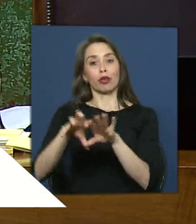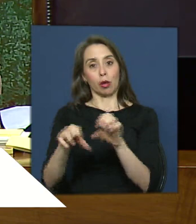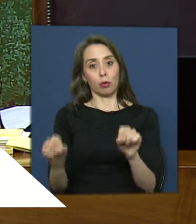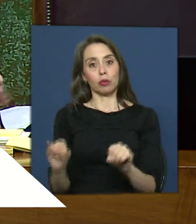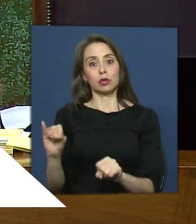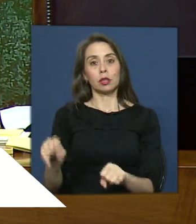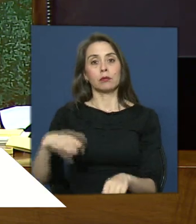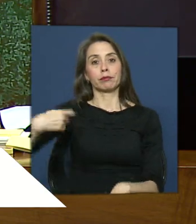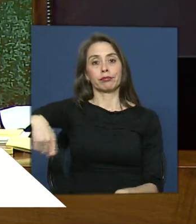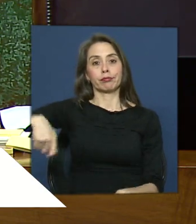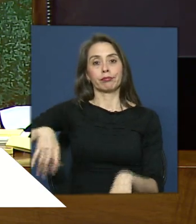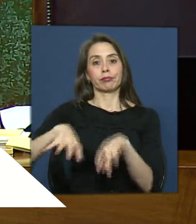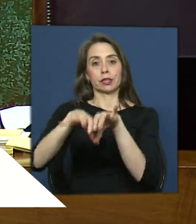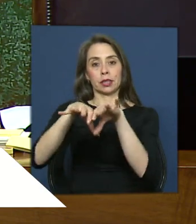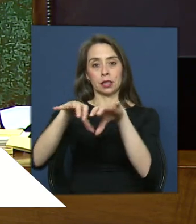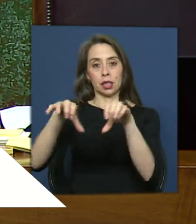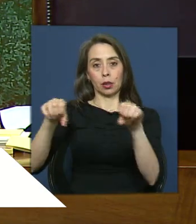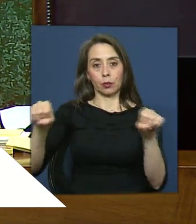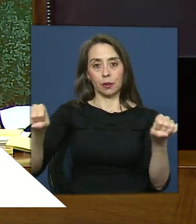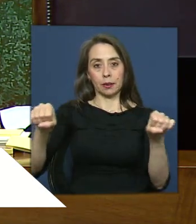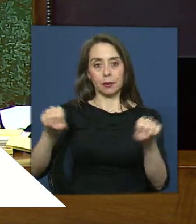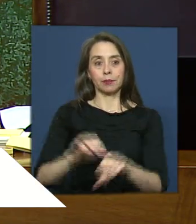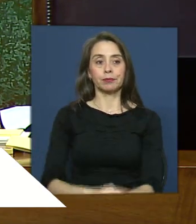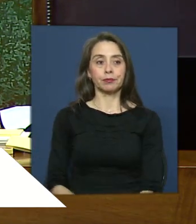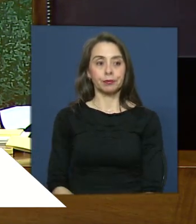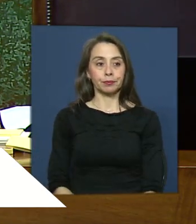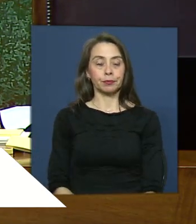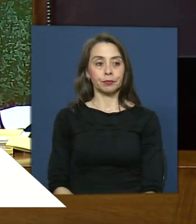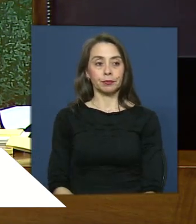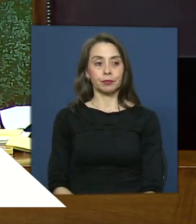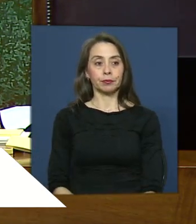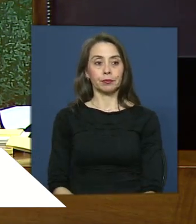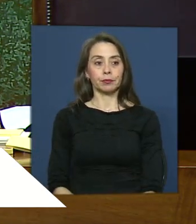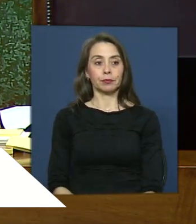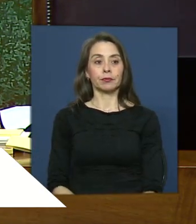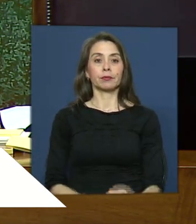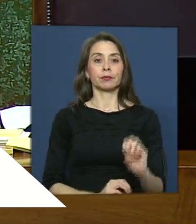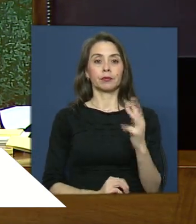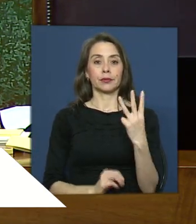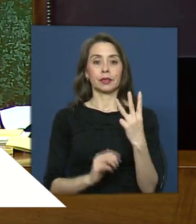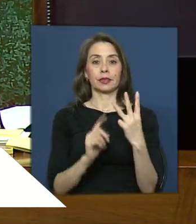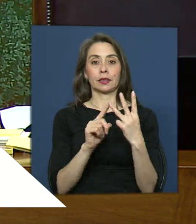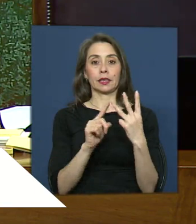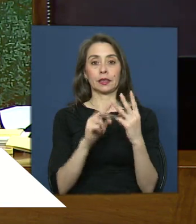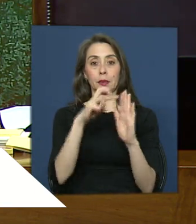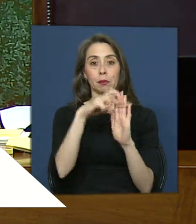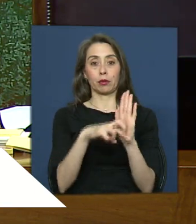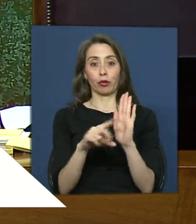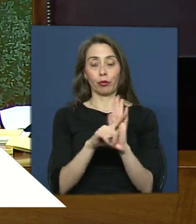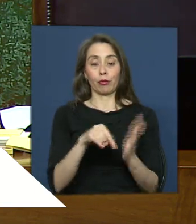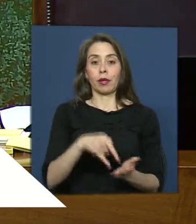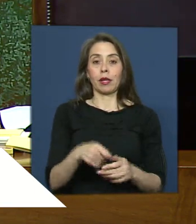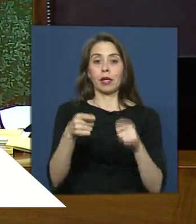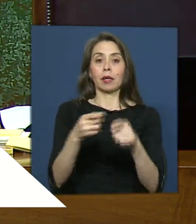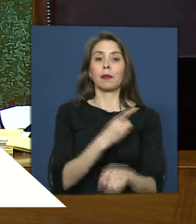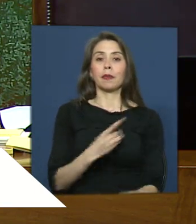Acordado. En tercer lugar, entonces, corresponde tratar el proyecto de ley iniciado en moción que modifique el artículo 36